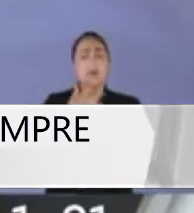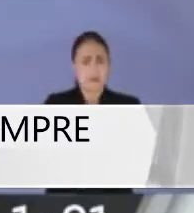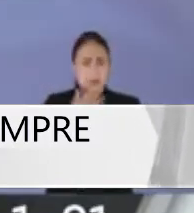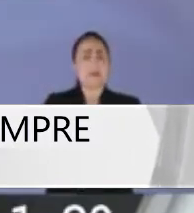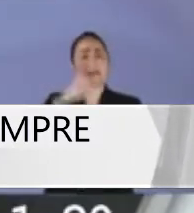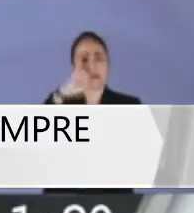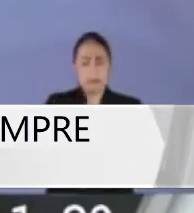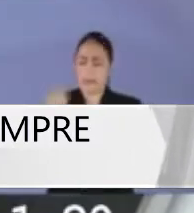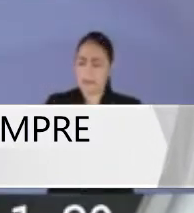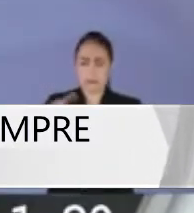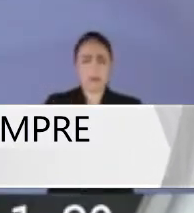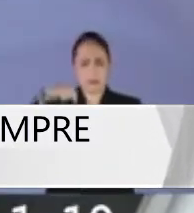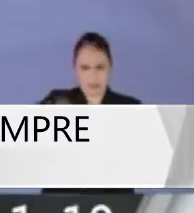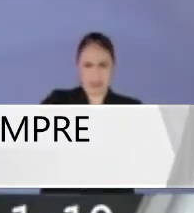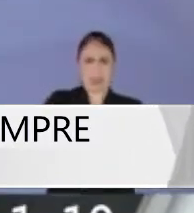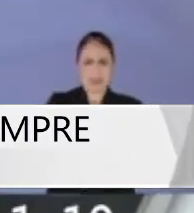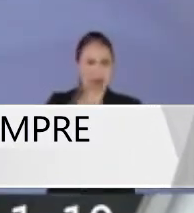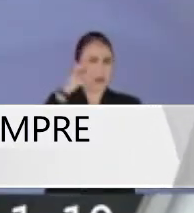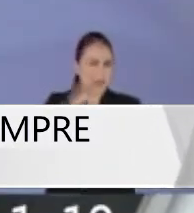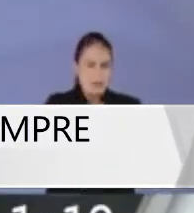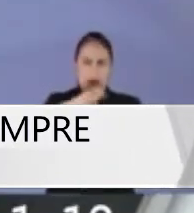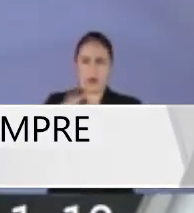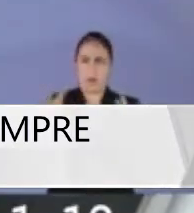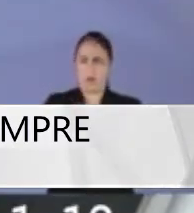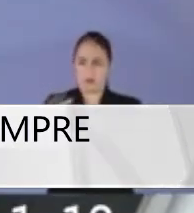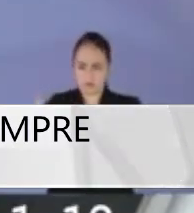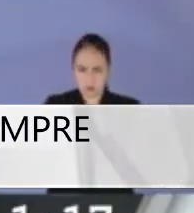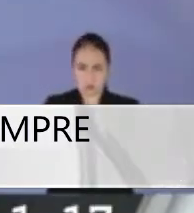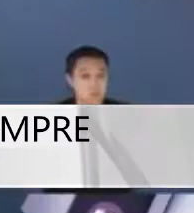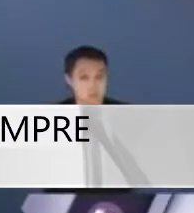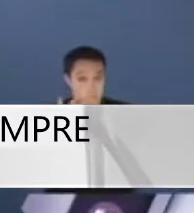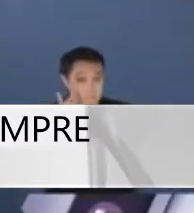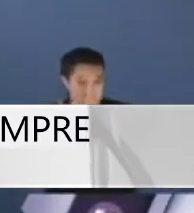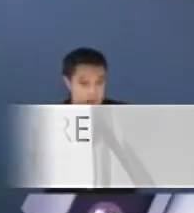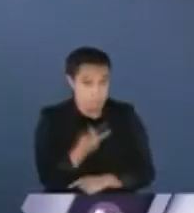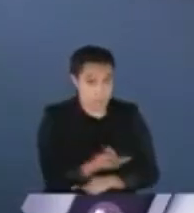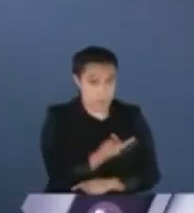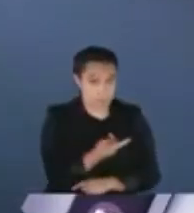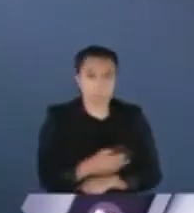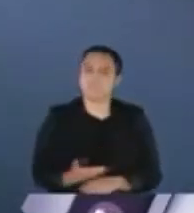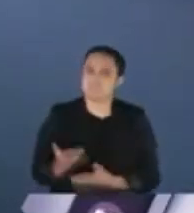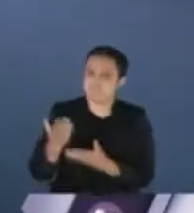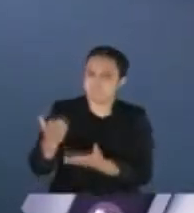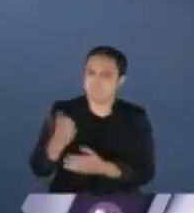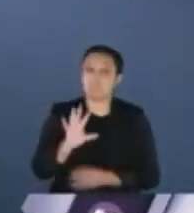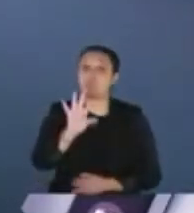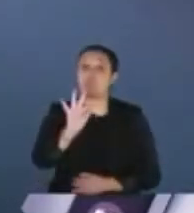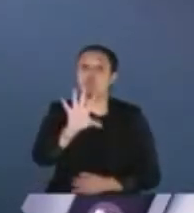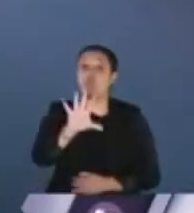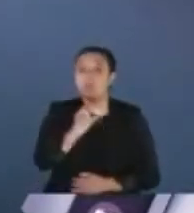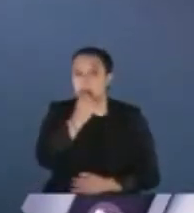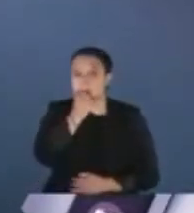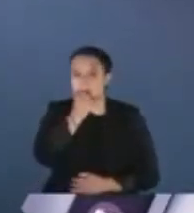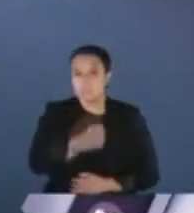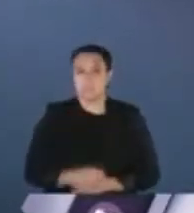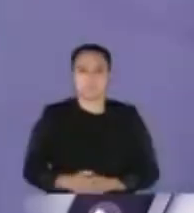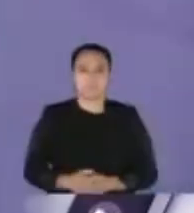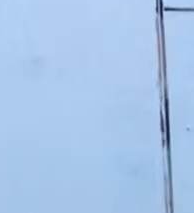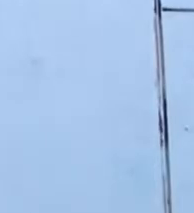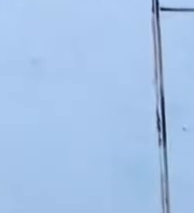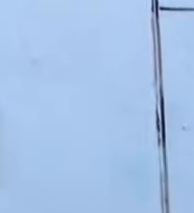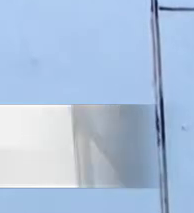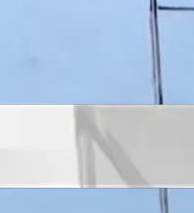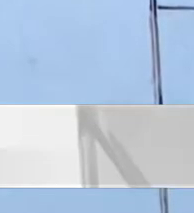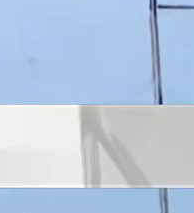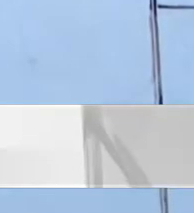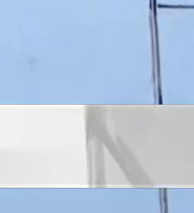consideran no tienen nada de qué perderse. Lo que sí tienen claro es que al emitir su sufragio, ya no lo harán por los mismos de siempre.